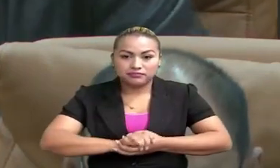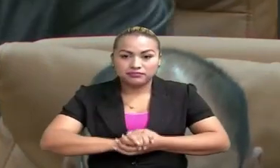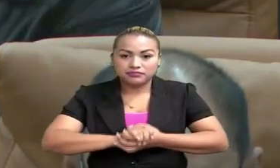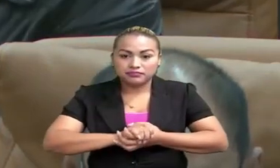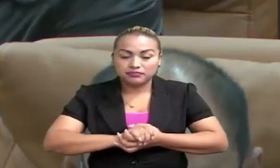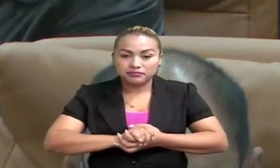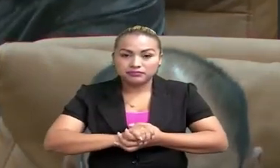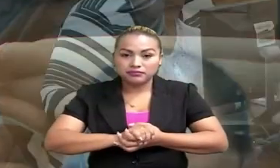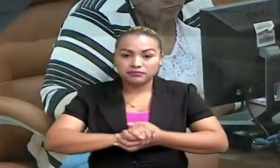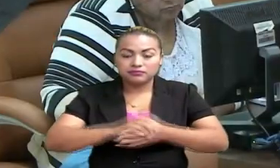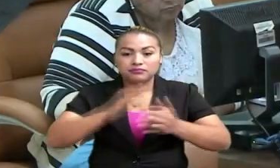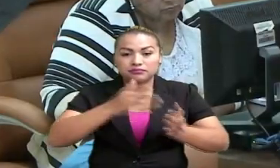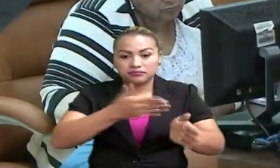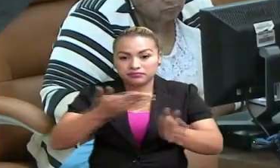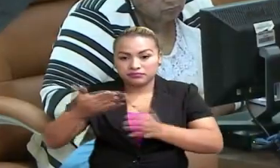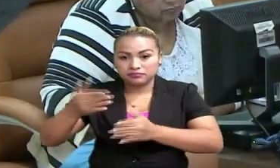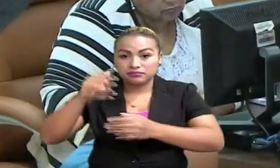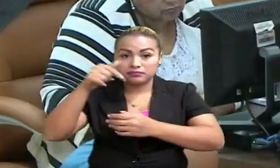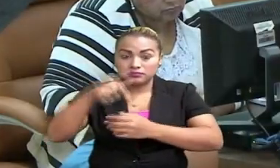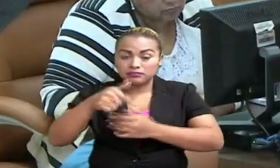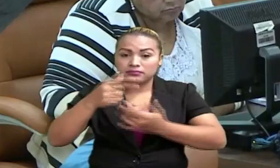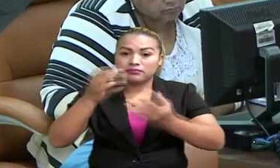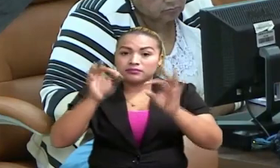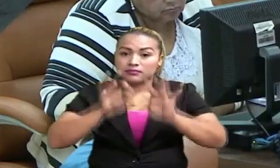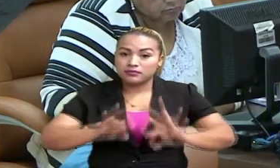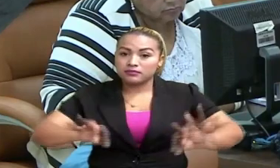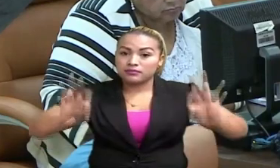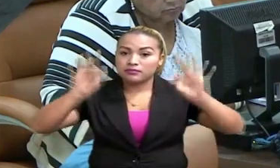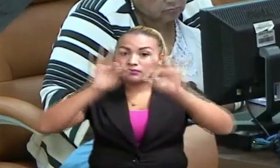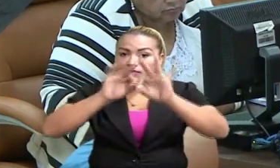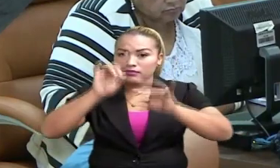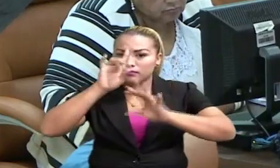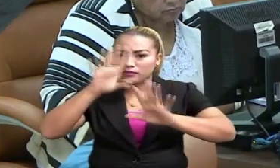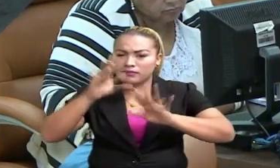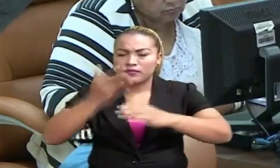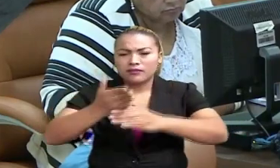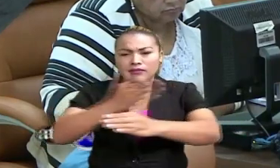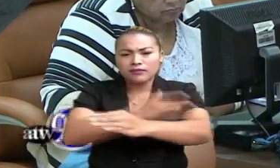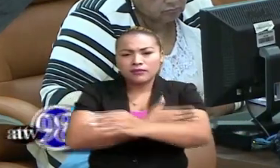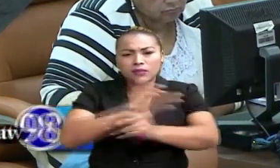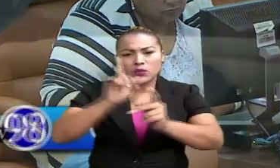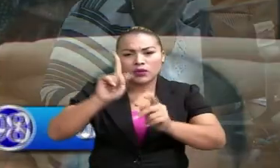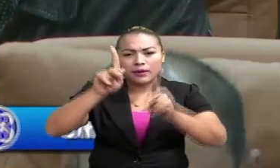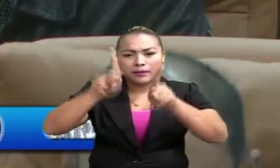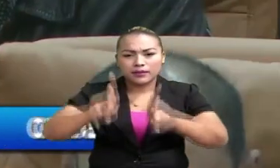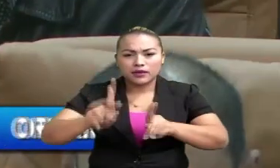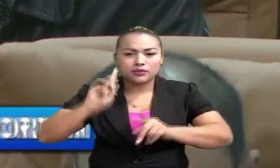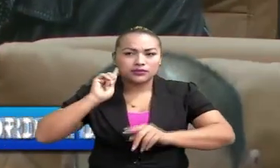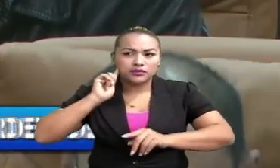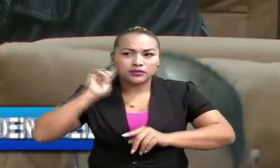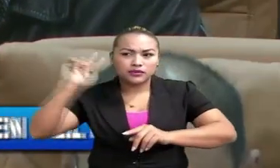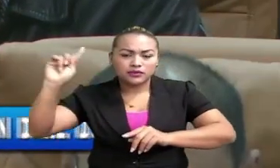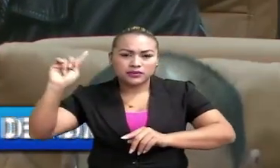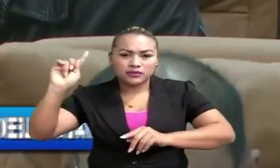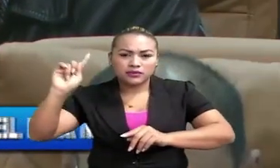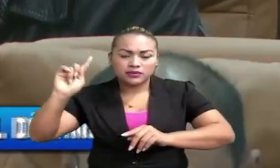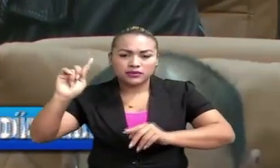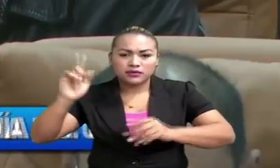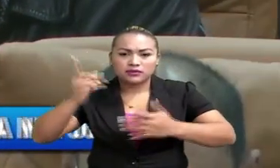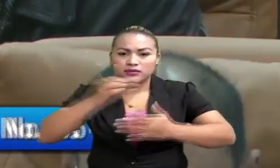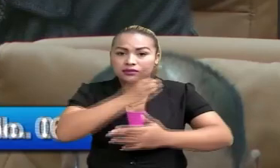Luego de eso, también es importante aclarar algo, porque escuché a un honorable colega